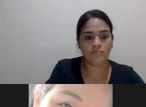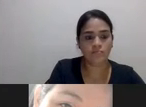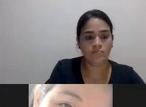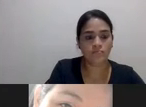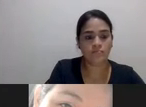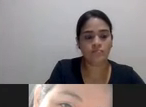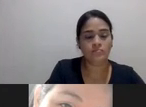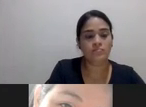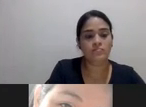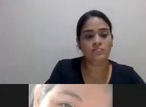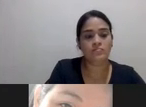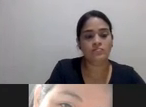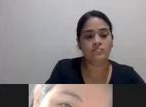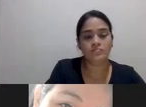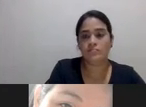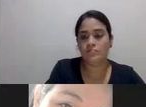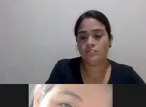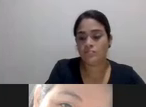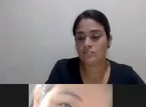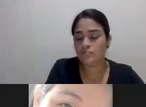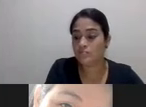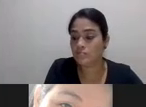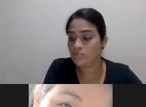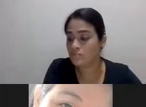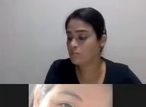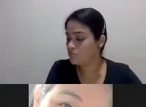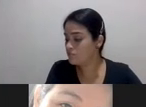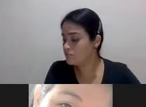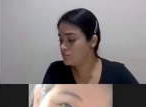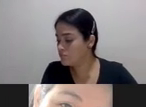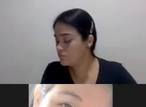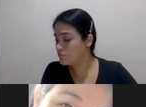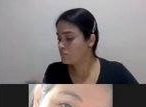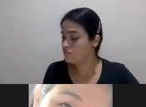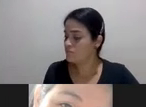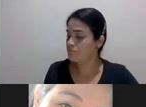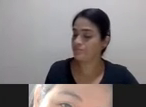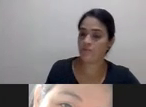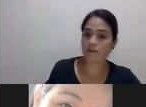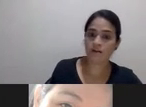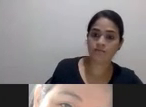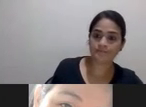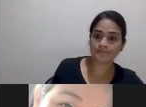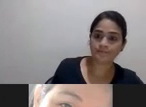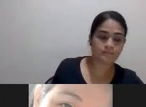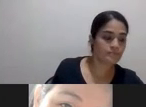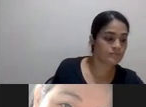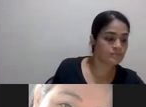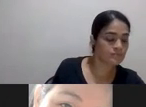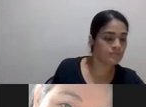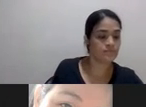ese comentario, porque yo al estar activado, al estar editando, ¿se me ve que estoy trabajando